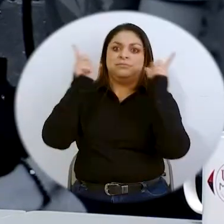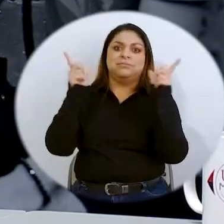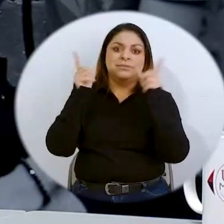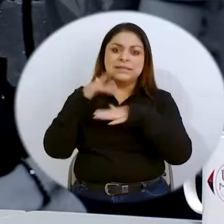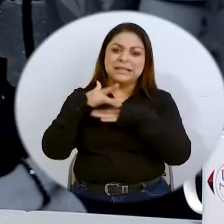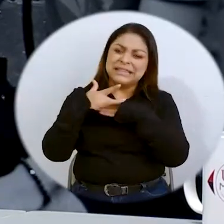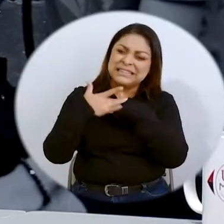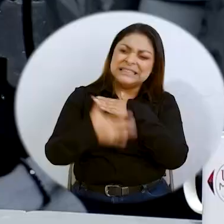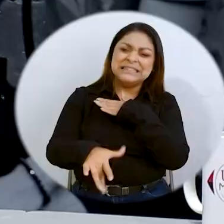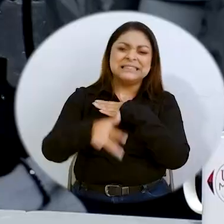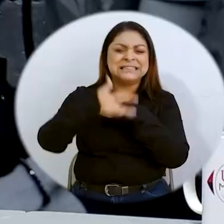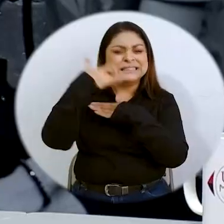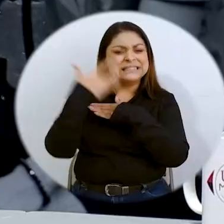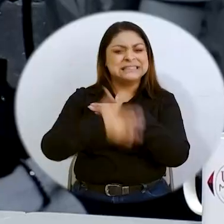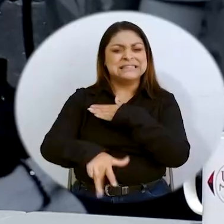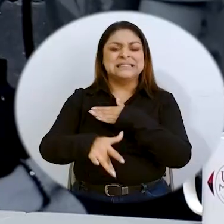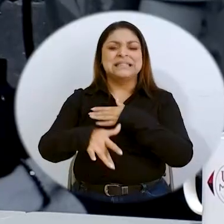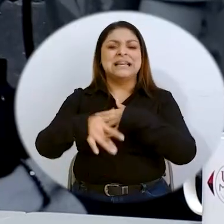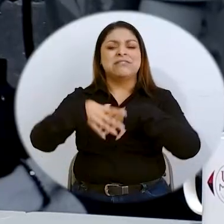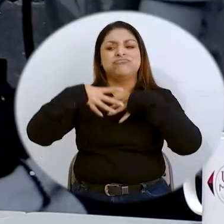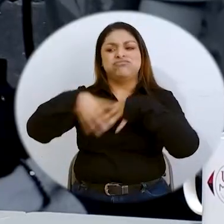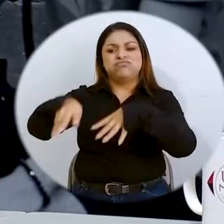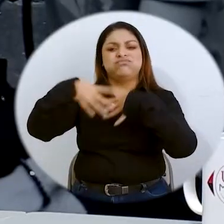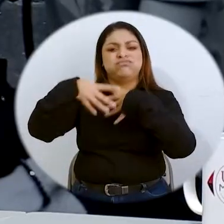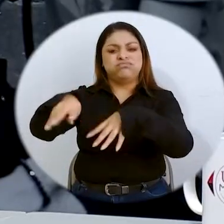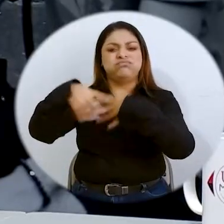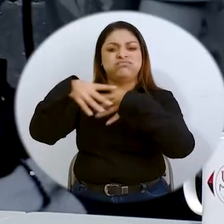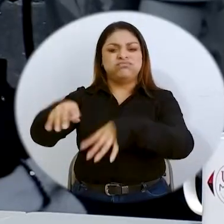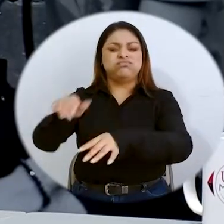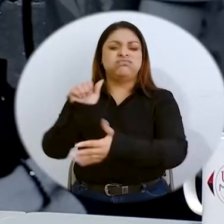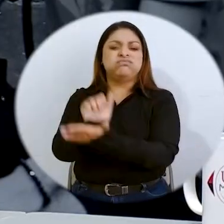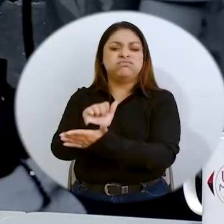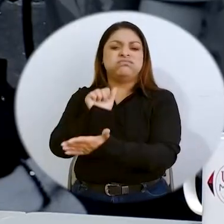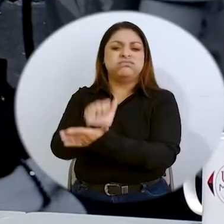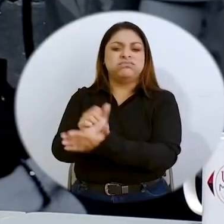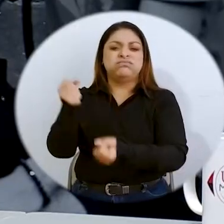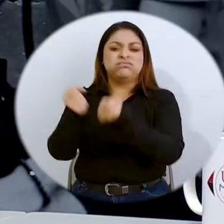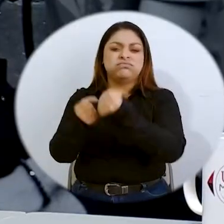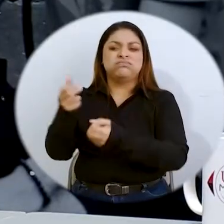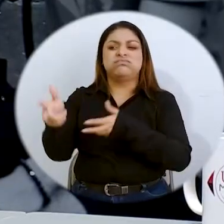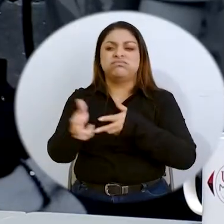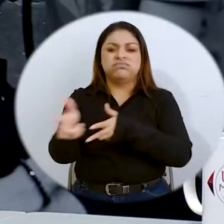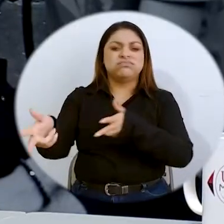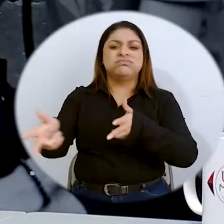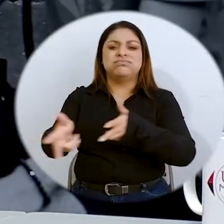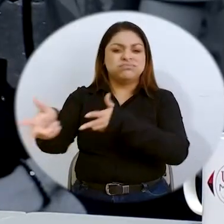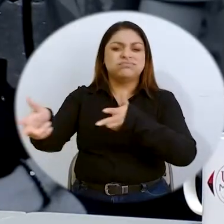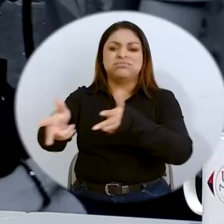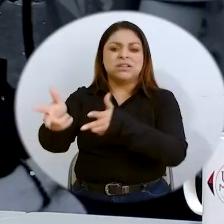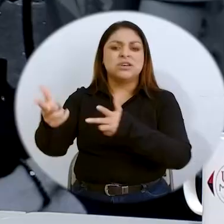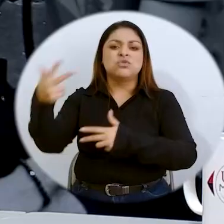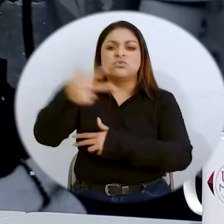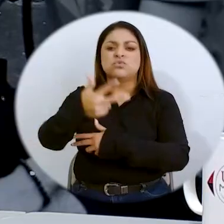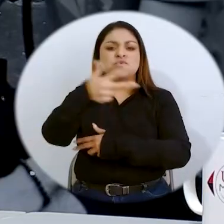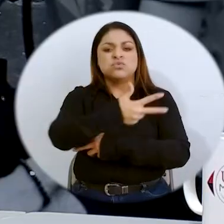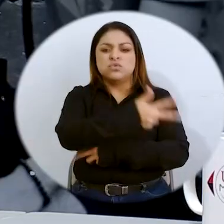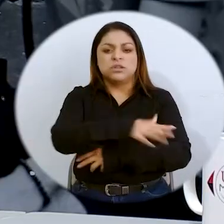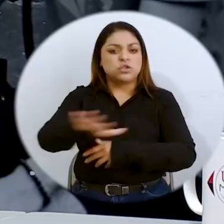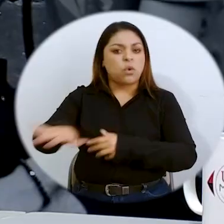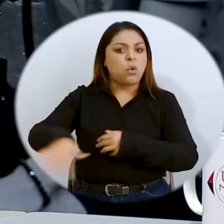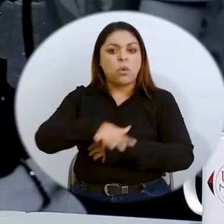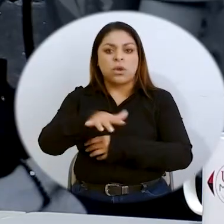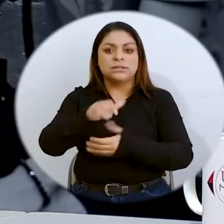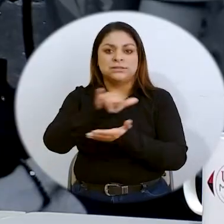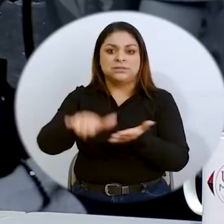ver desde tempranas horas de la mañana ver a caravanas de todos los partidos políticos que subían y bajaban por las diferentes calles